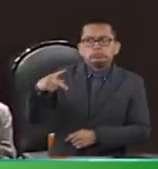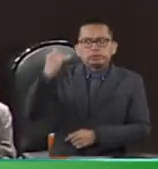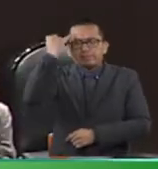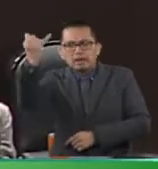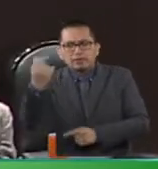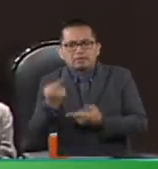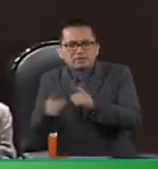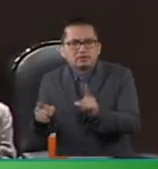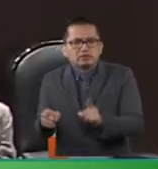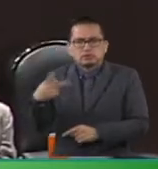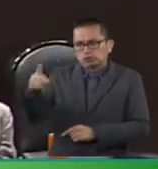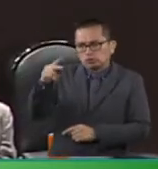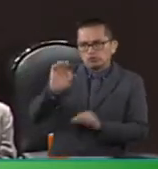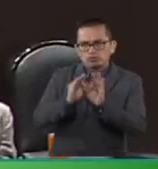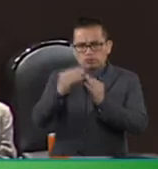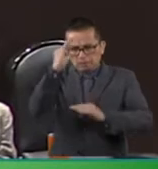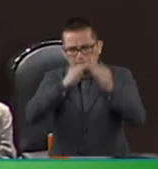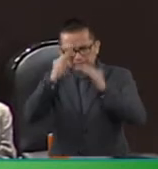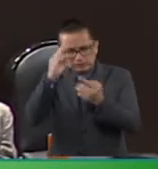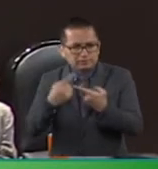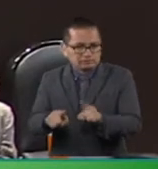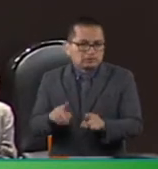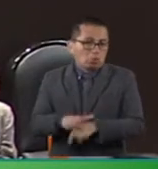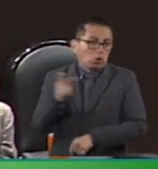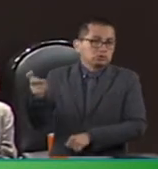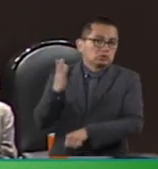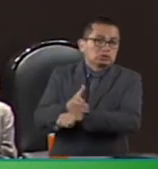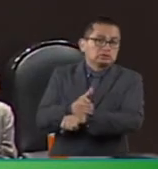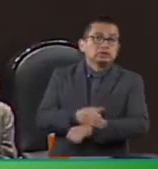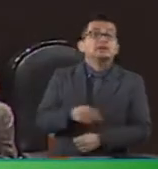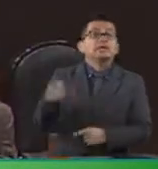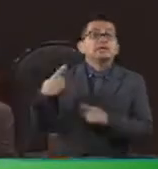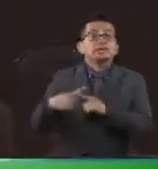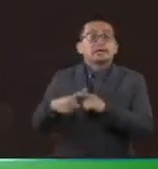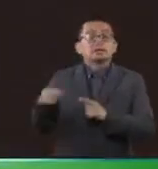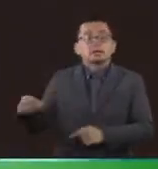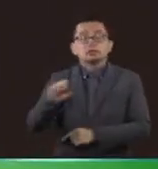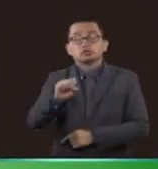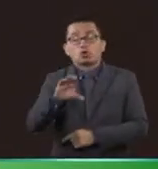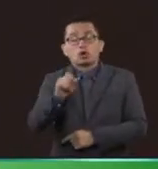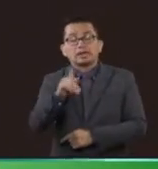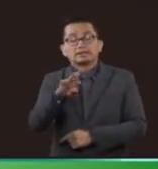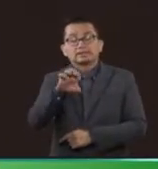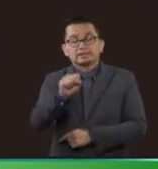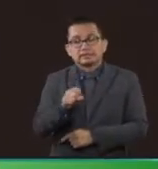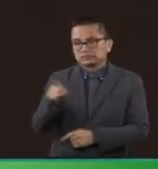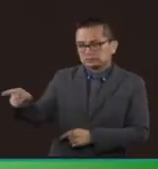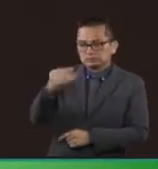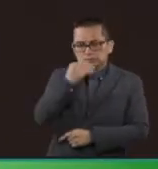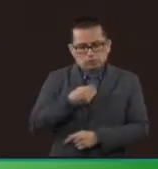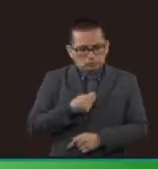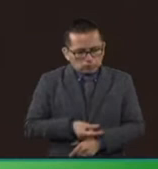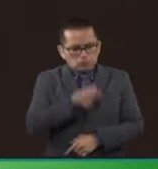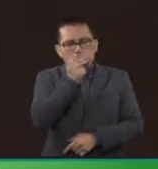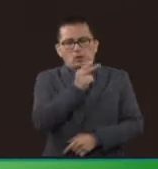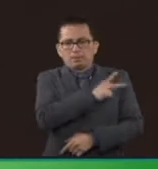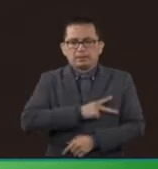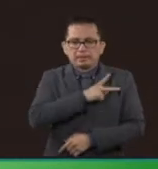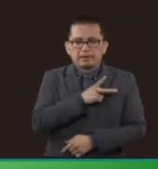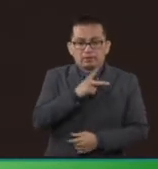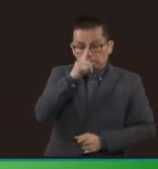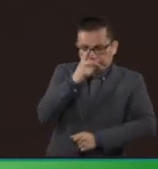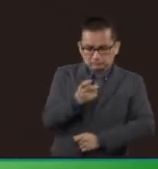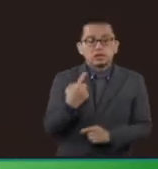distinto ese tribunal obligó a Sócrates el filósofo a tomar veneno con eso un